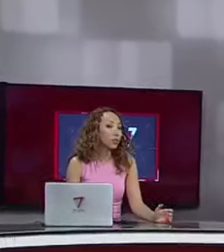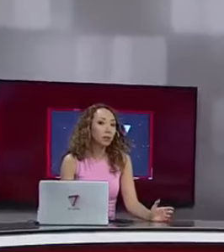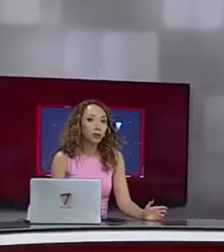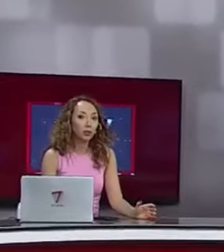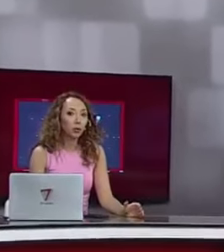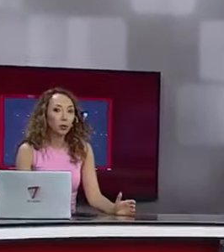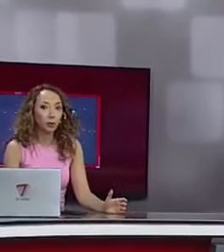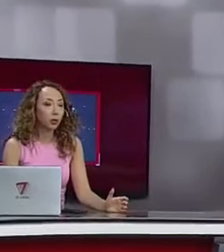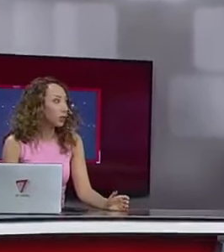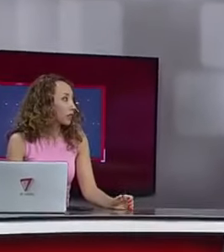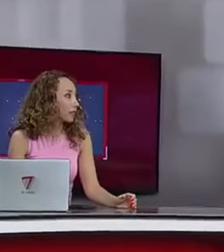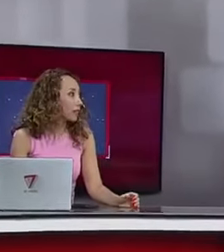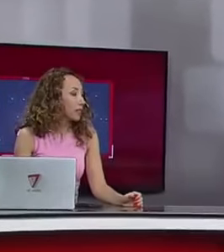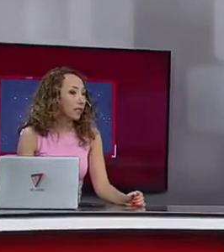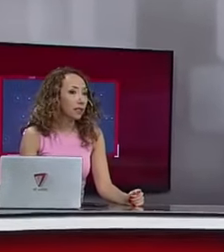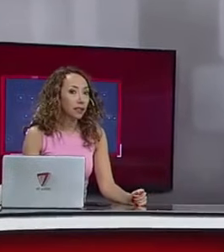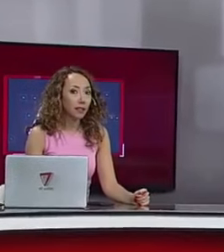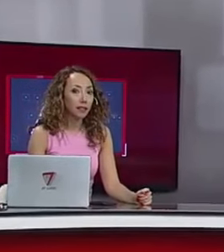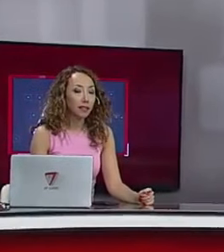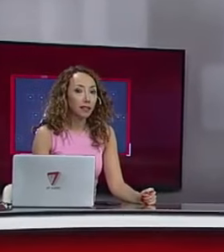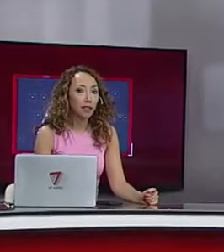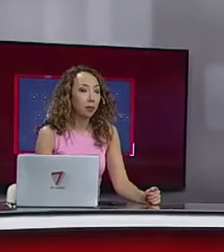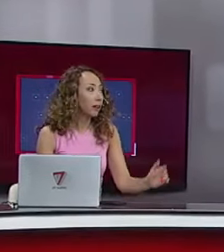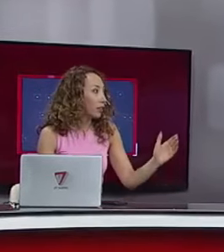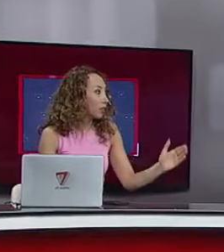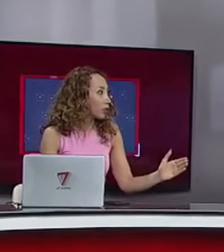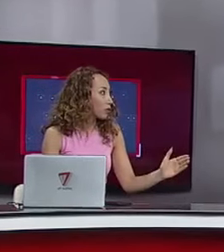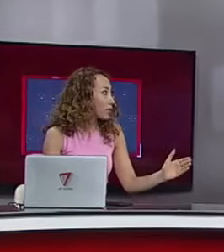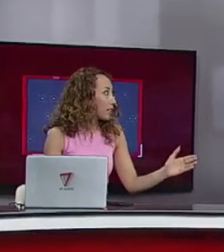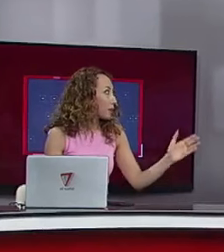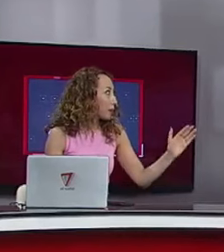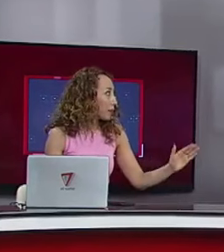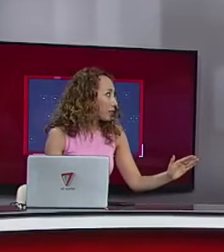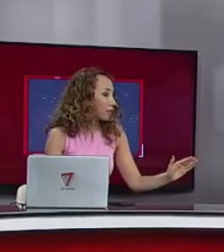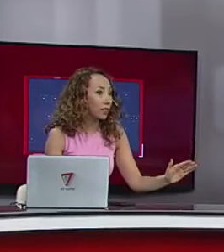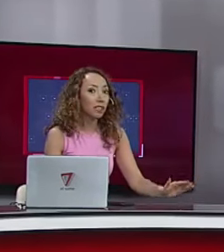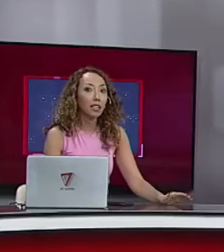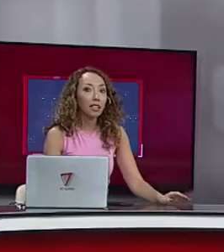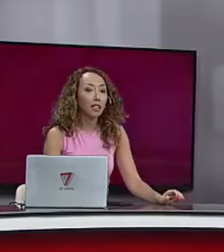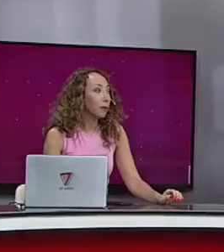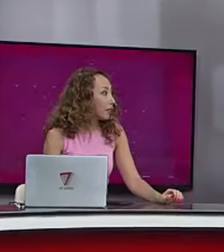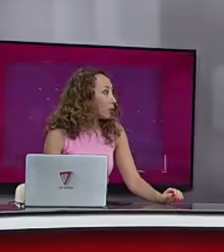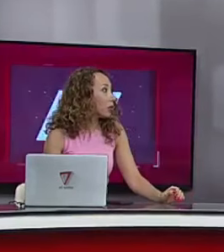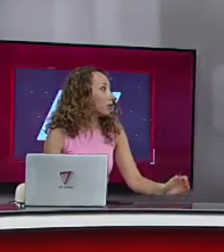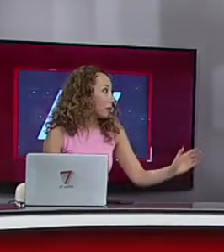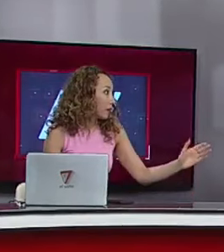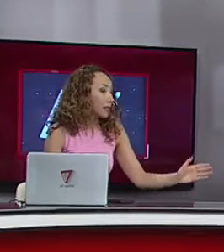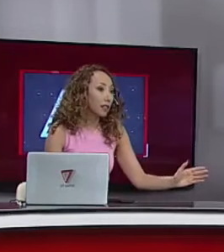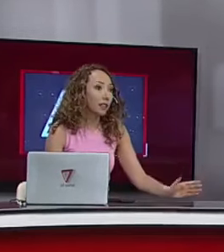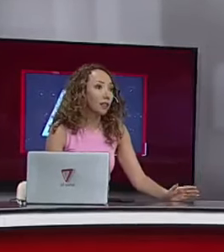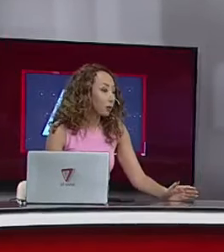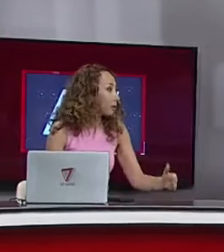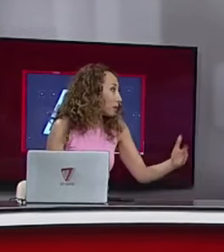provincia. No, tremendo con un conductor que ante el pedido de los oficiales para que frenara el vehículo